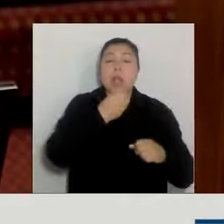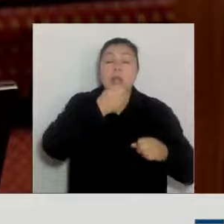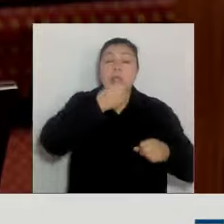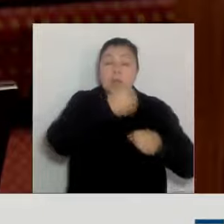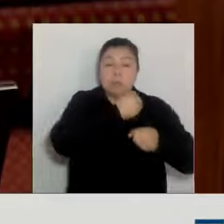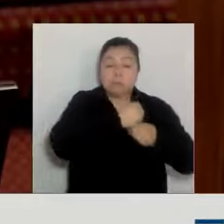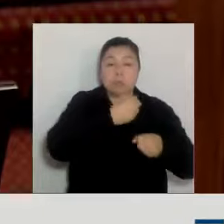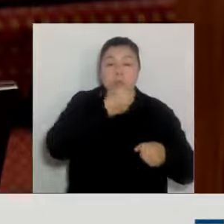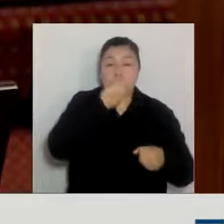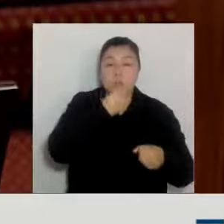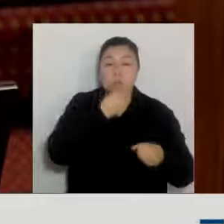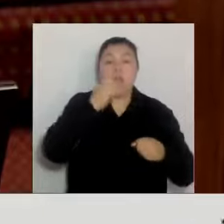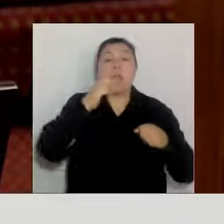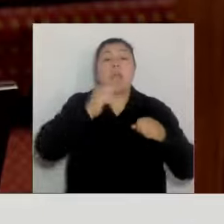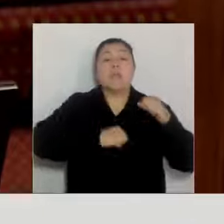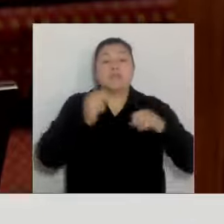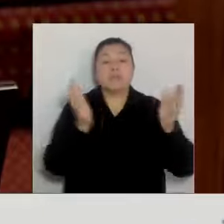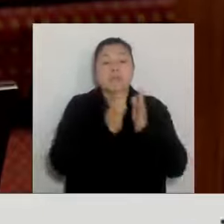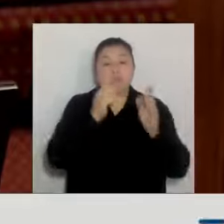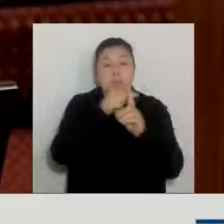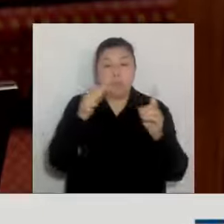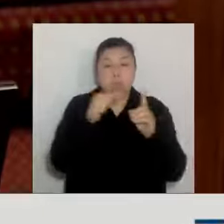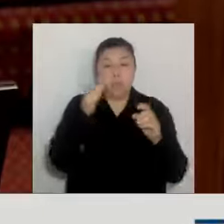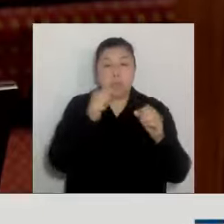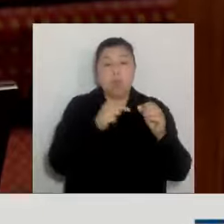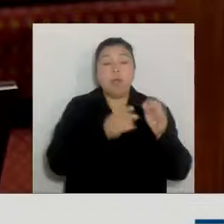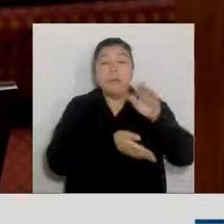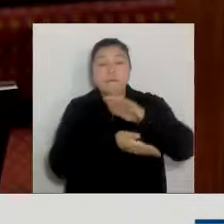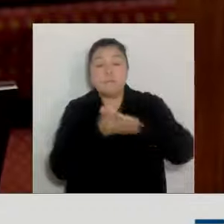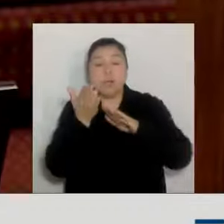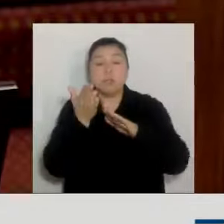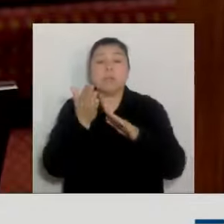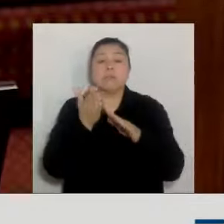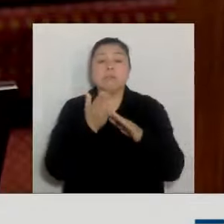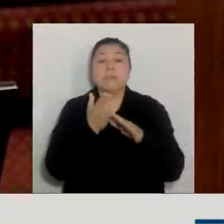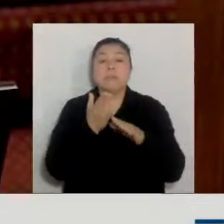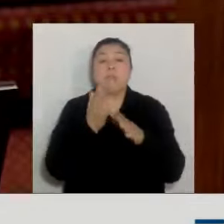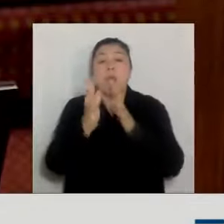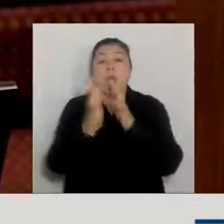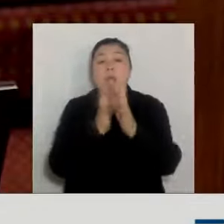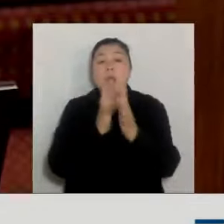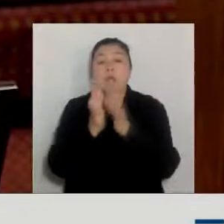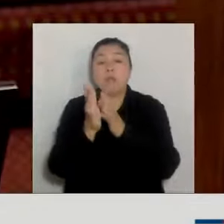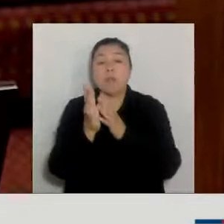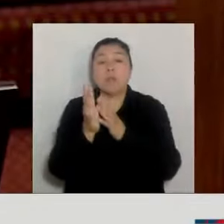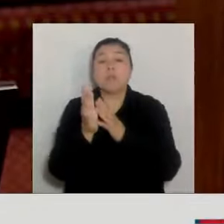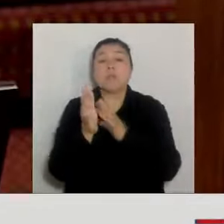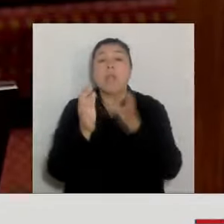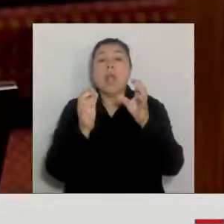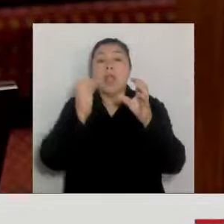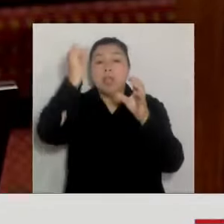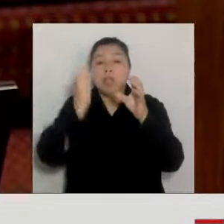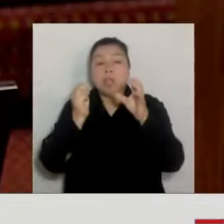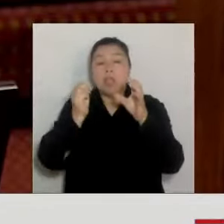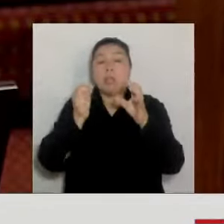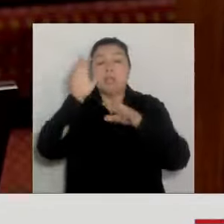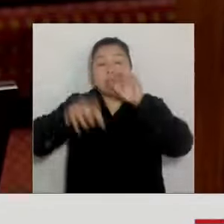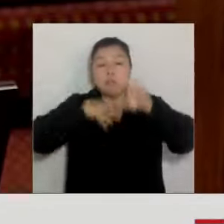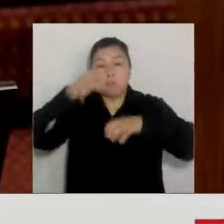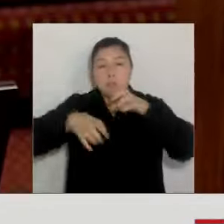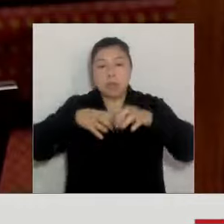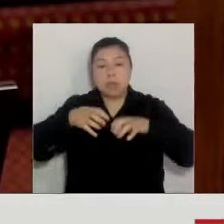y medianos productores vayan a las ferias de comerón de animales vayan a a